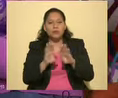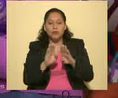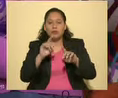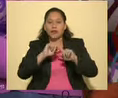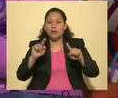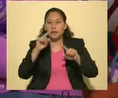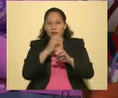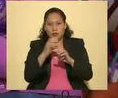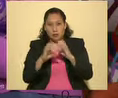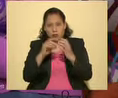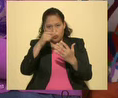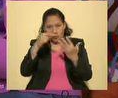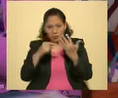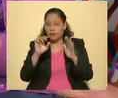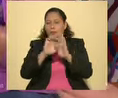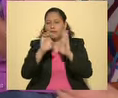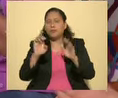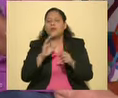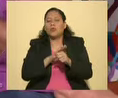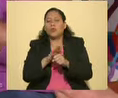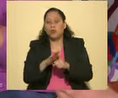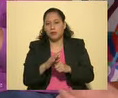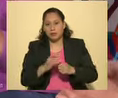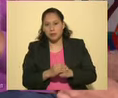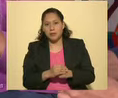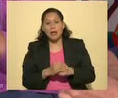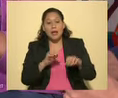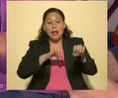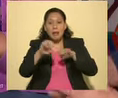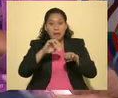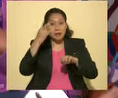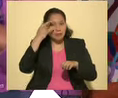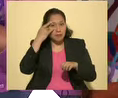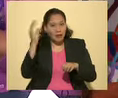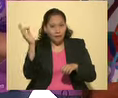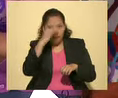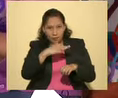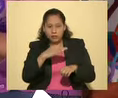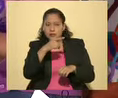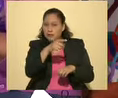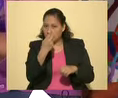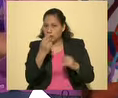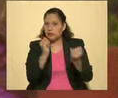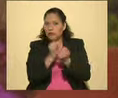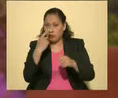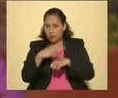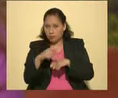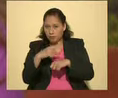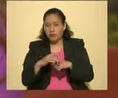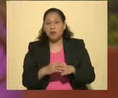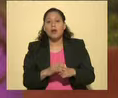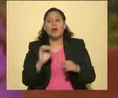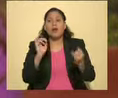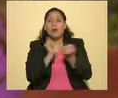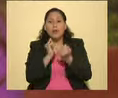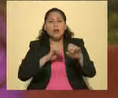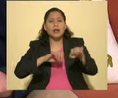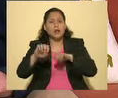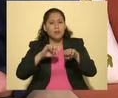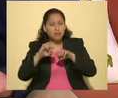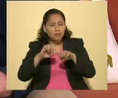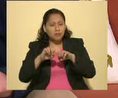diversos aspectos. ¿En cuáles? En que no sean empresas piratas, porque hay muchos riesgos también, que no sean empresas